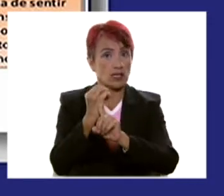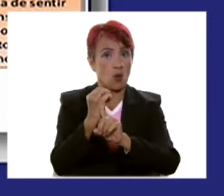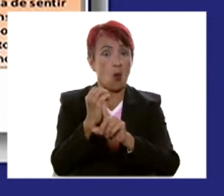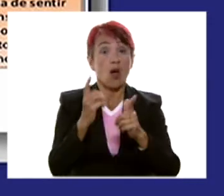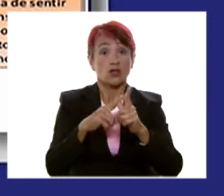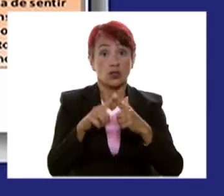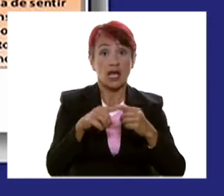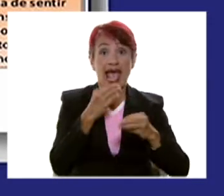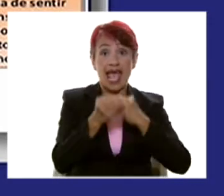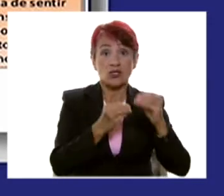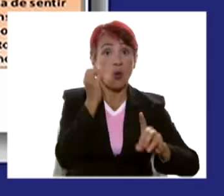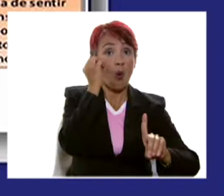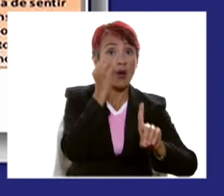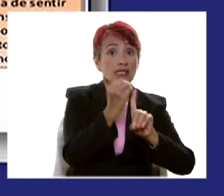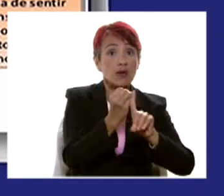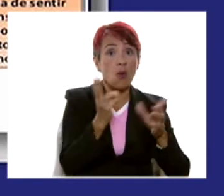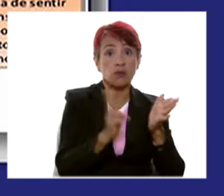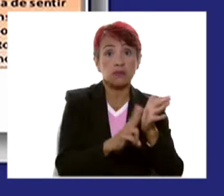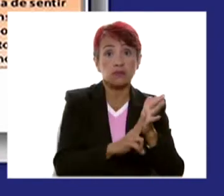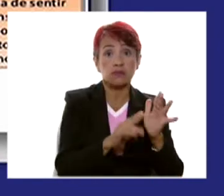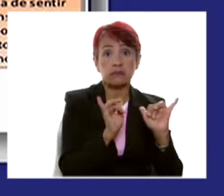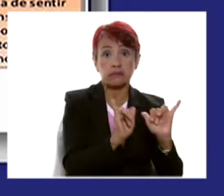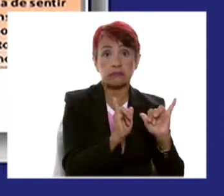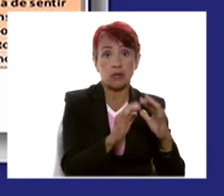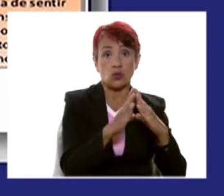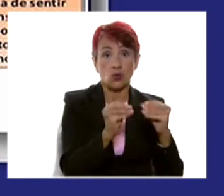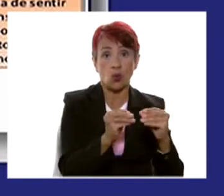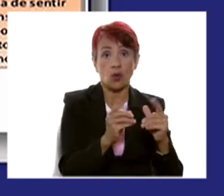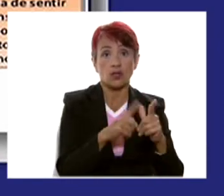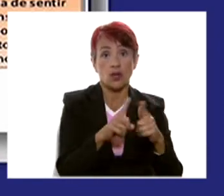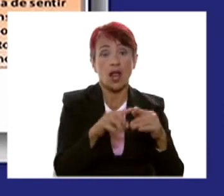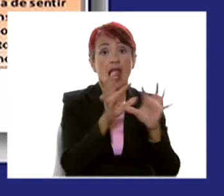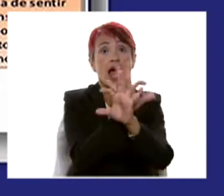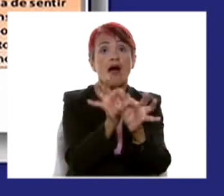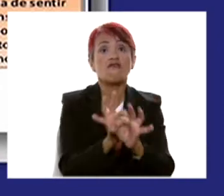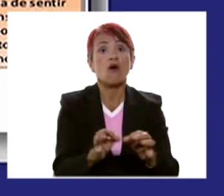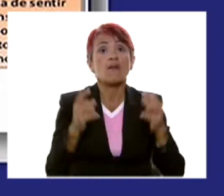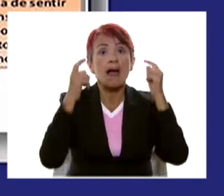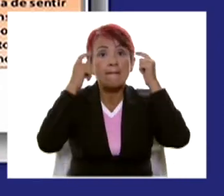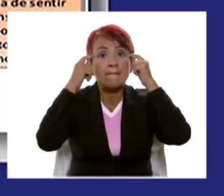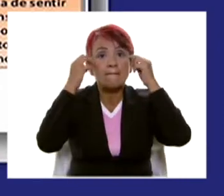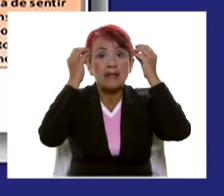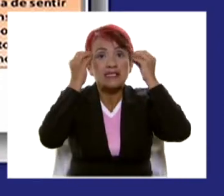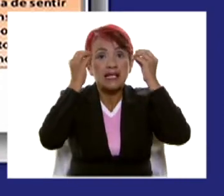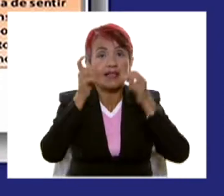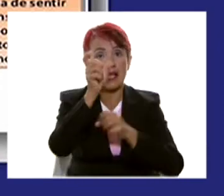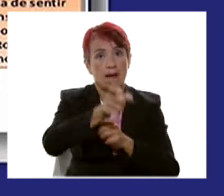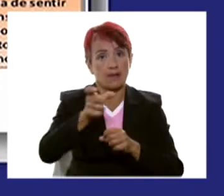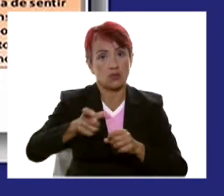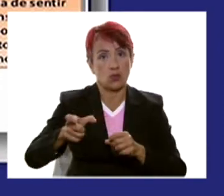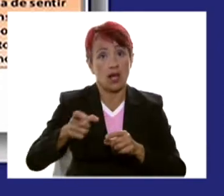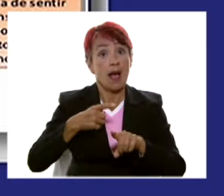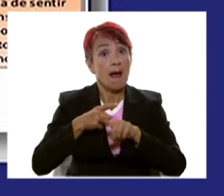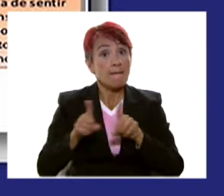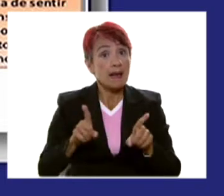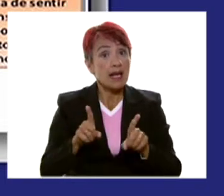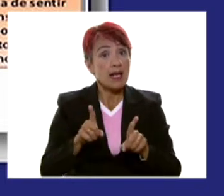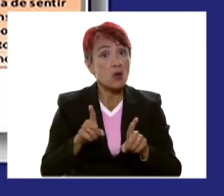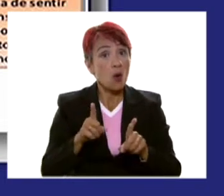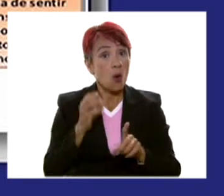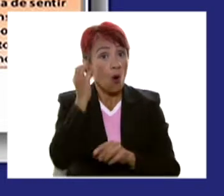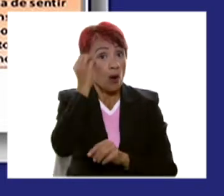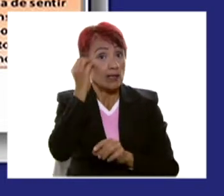forma objetiva, es relativo al objeto en sí mismo, independiente de la forma de pensar u opinión del sujeto. Pero cuando me voy a la opinión,